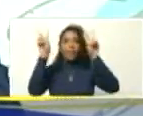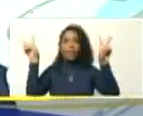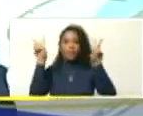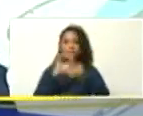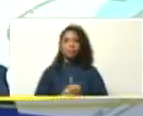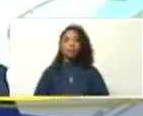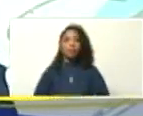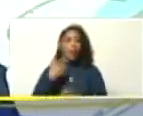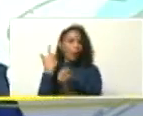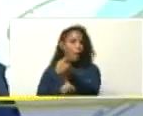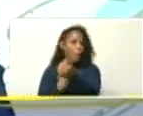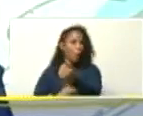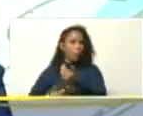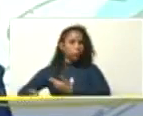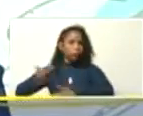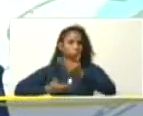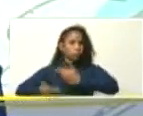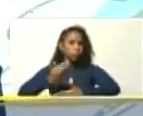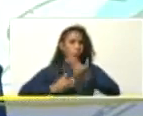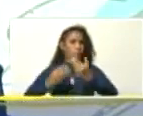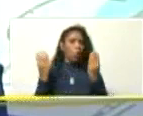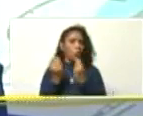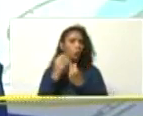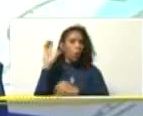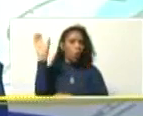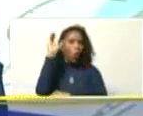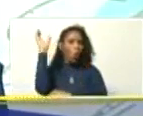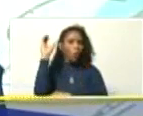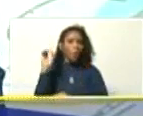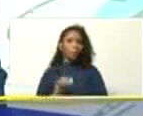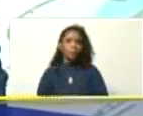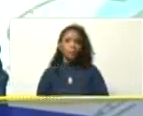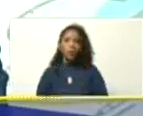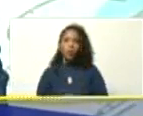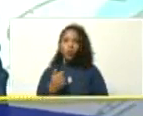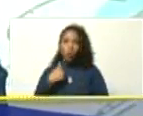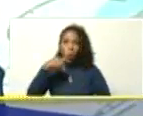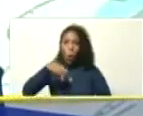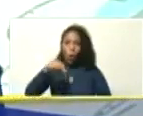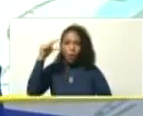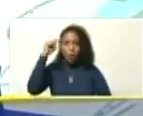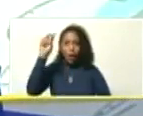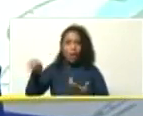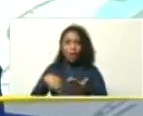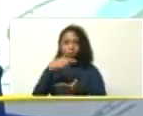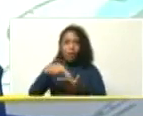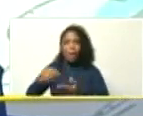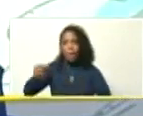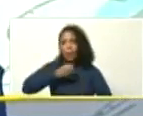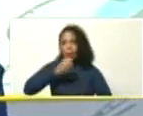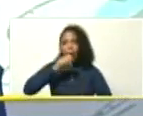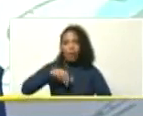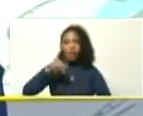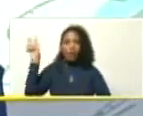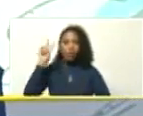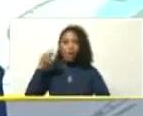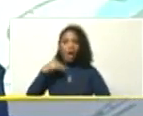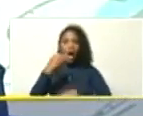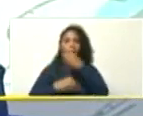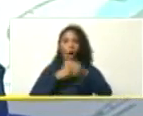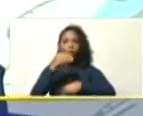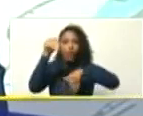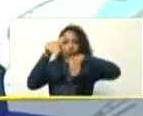de hermandad y de cooperación con Colombia. Yo hoy, Día Nacional del Periodismo en Venezuela, hago